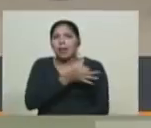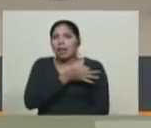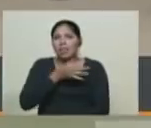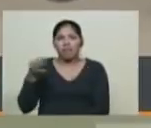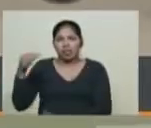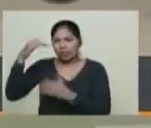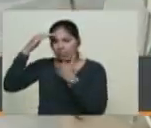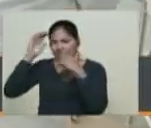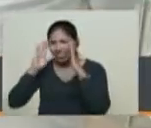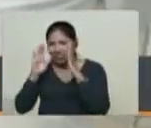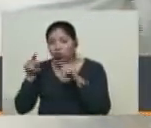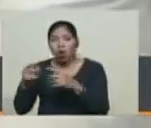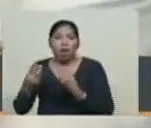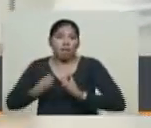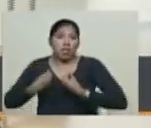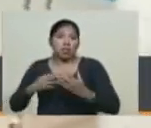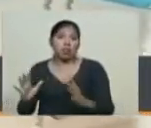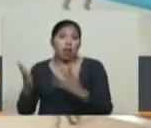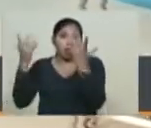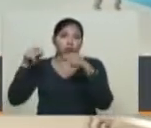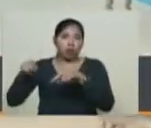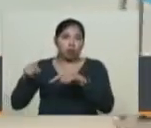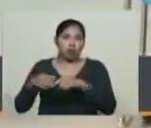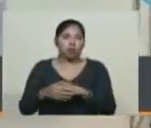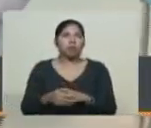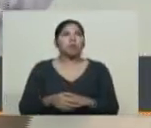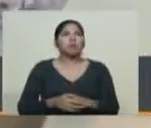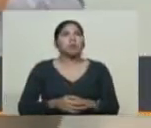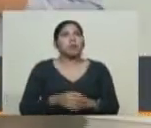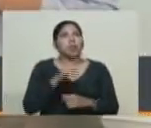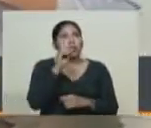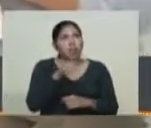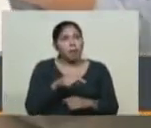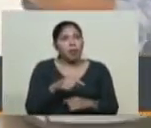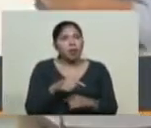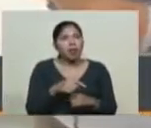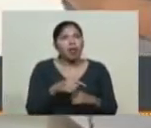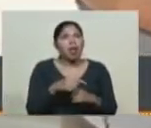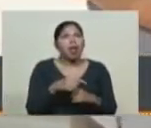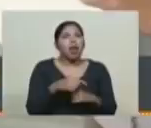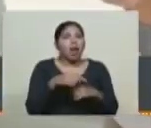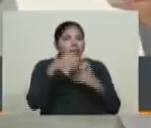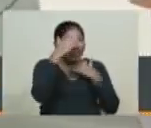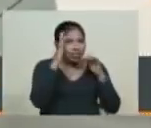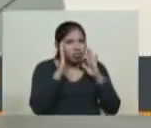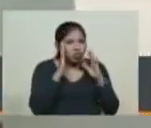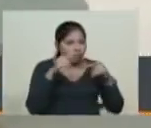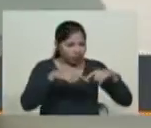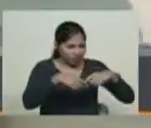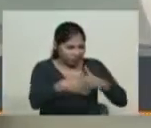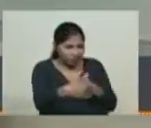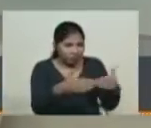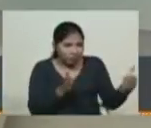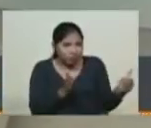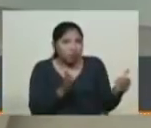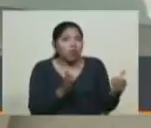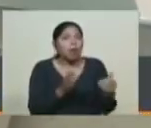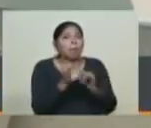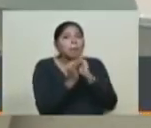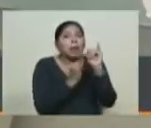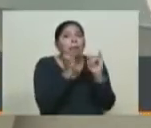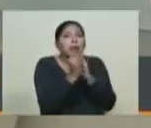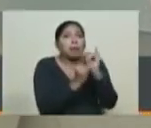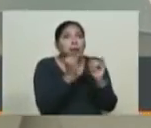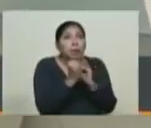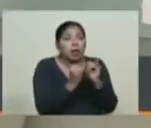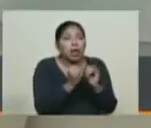y garantizar su vida. Igual tenemos aquí la atención a nuestros niños, a nuestras niñas. Los que requieran